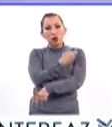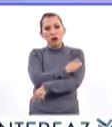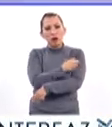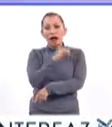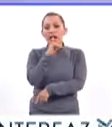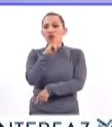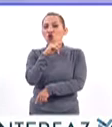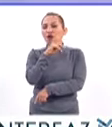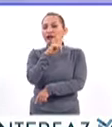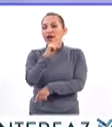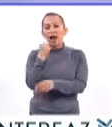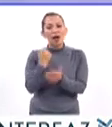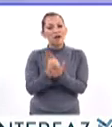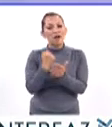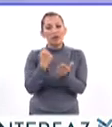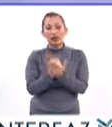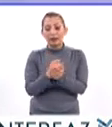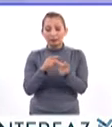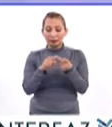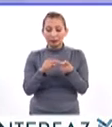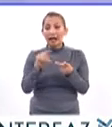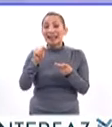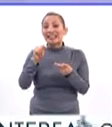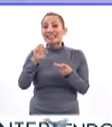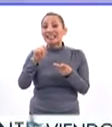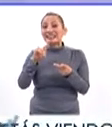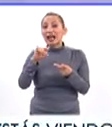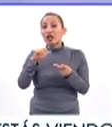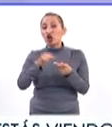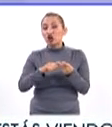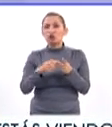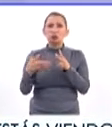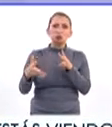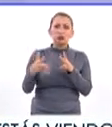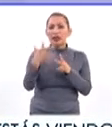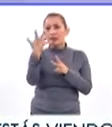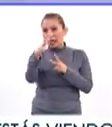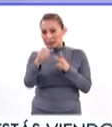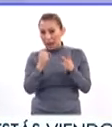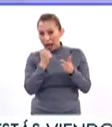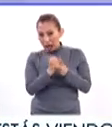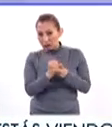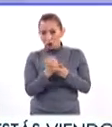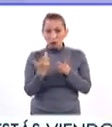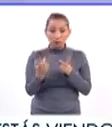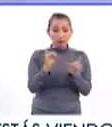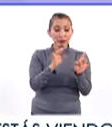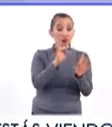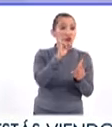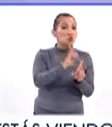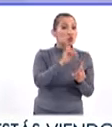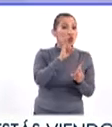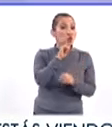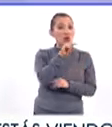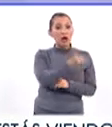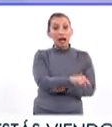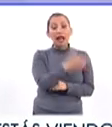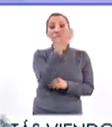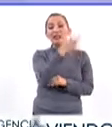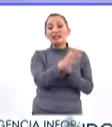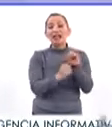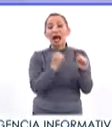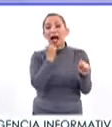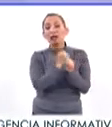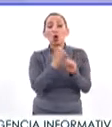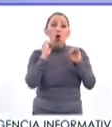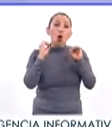contra la influenza. La vacuna del tétano sí tiene que ser por lo menos cada 10 años. En el caso de las mujeres es cada 10